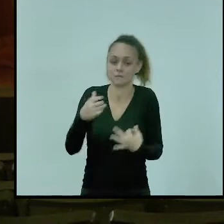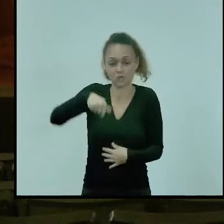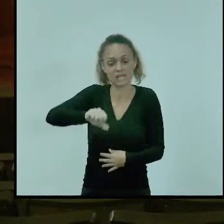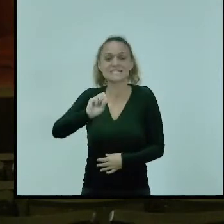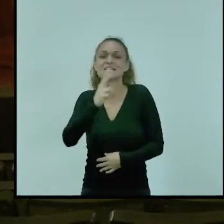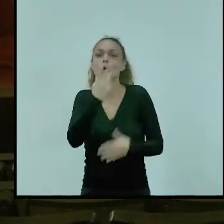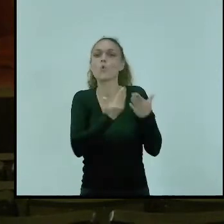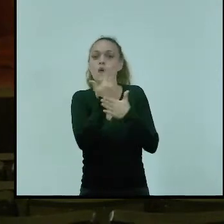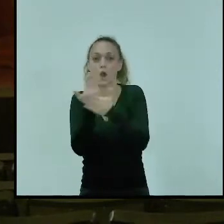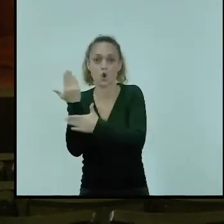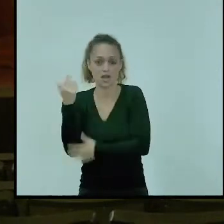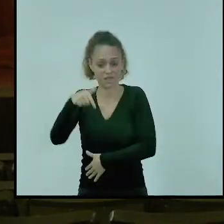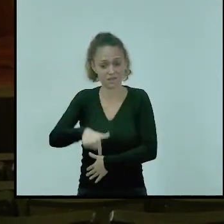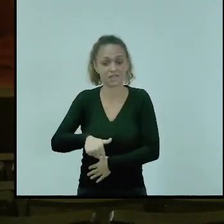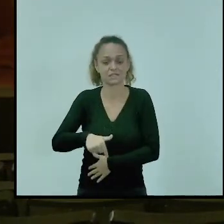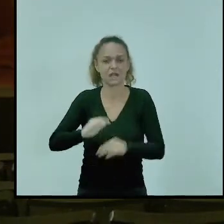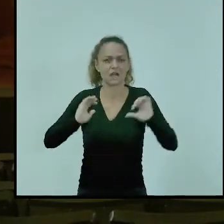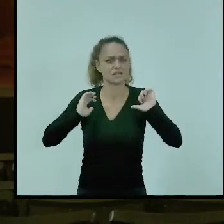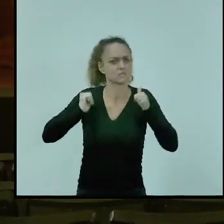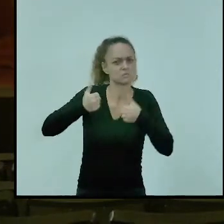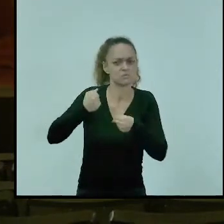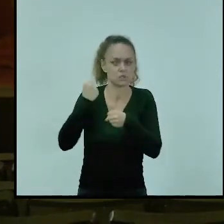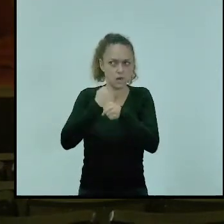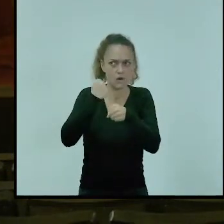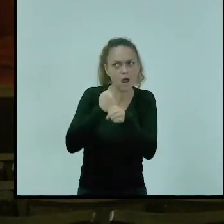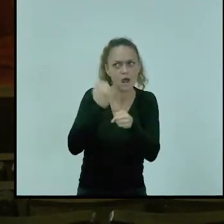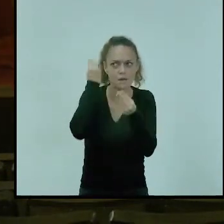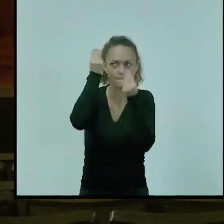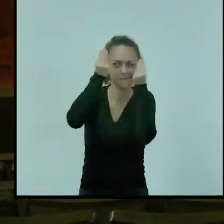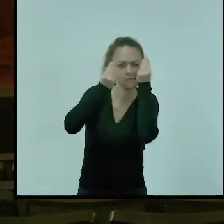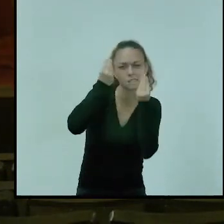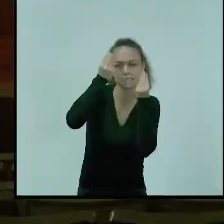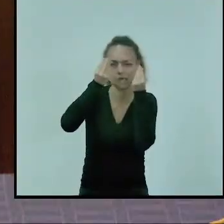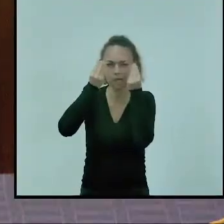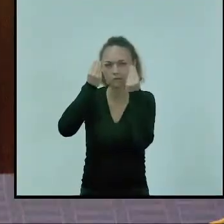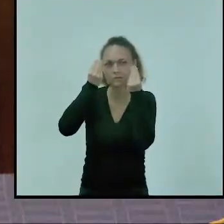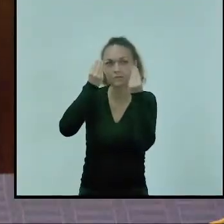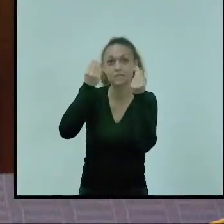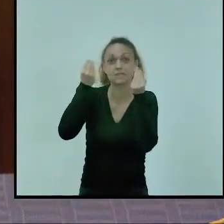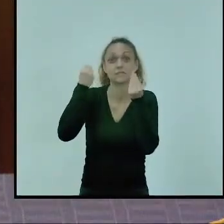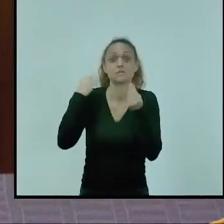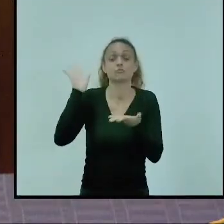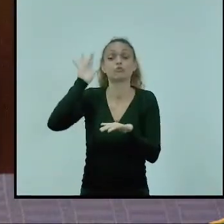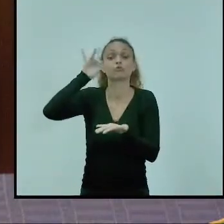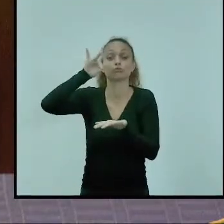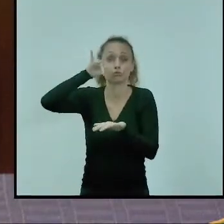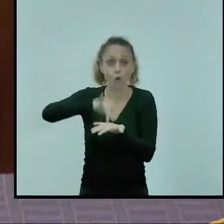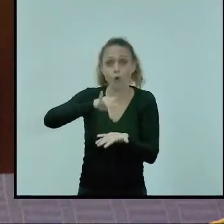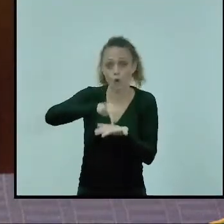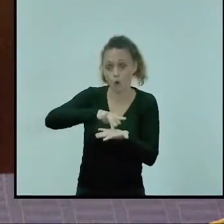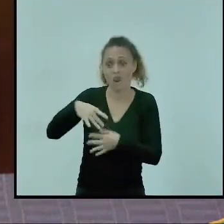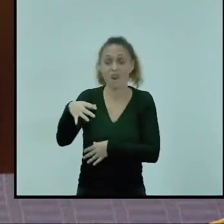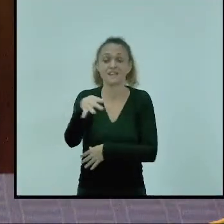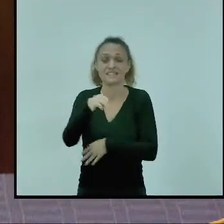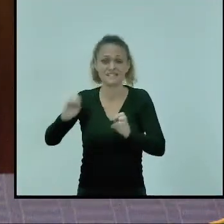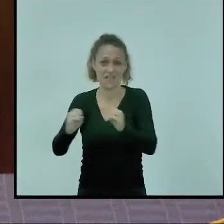por decirlo así, se empezaron a trabajar, a pensar, a postular previa a la erupción de La Palma.